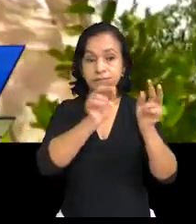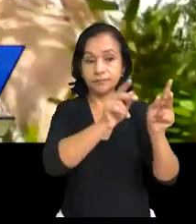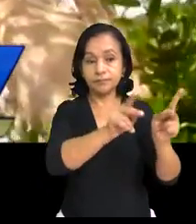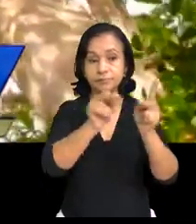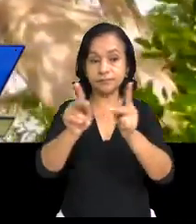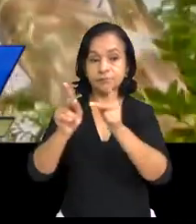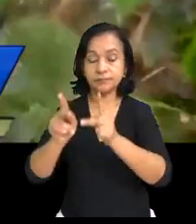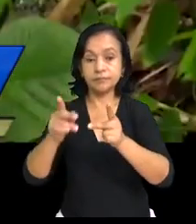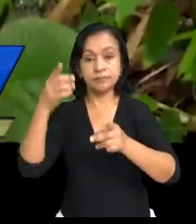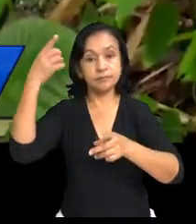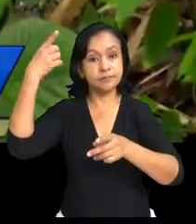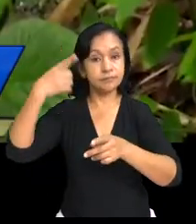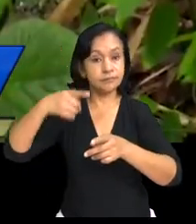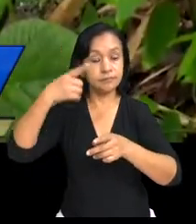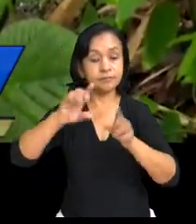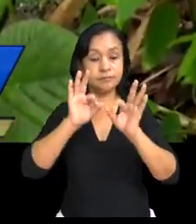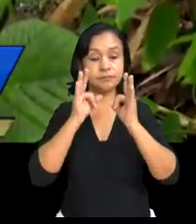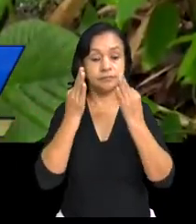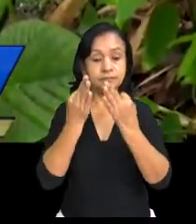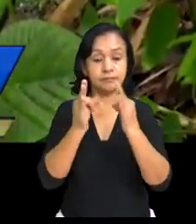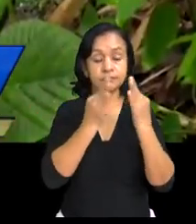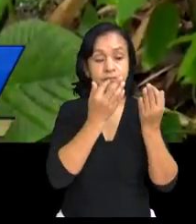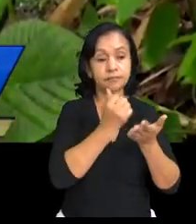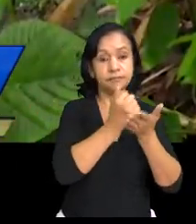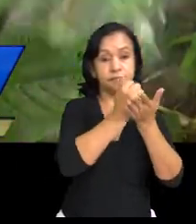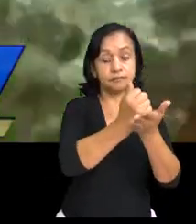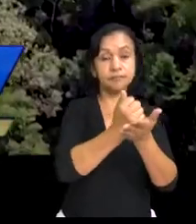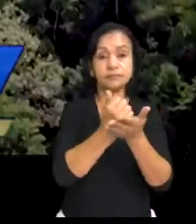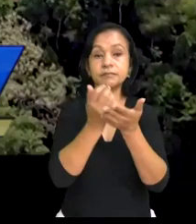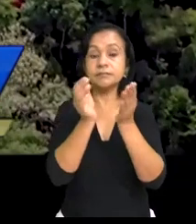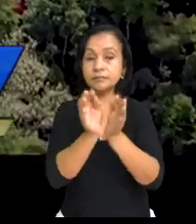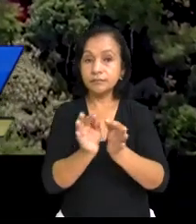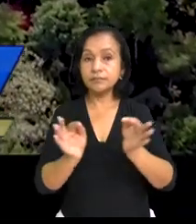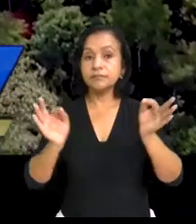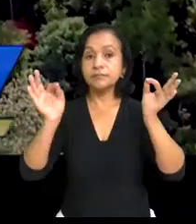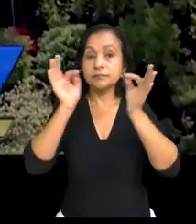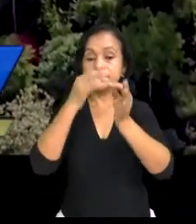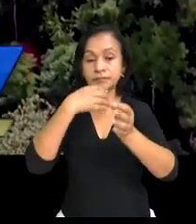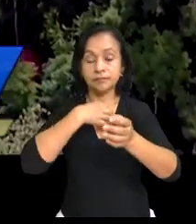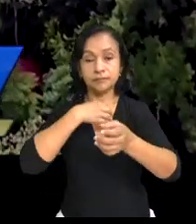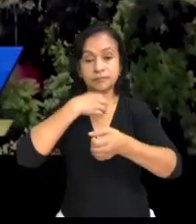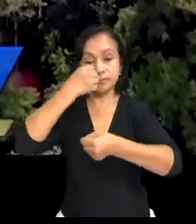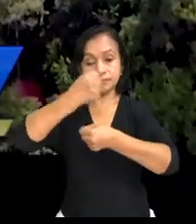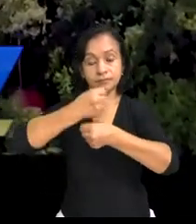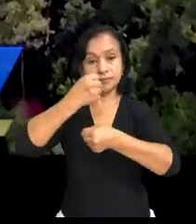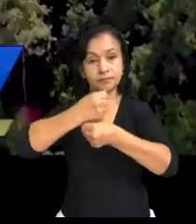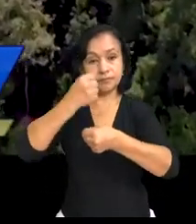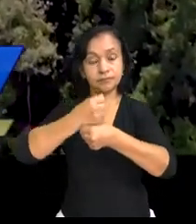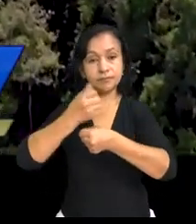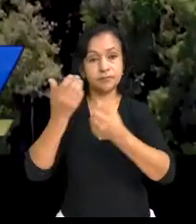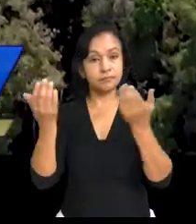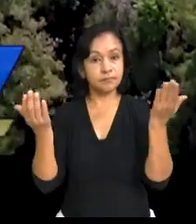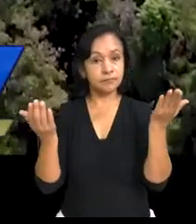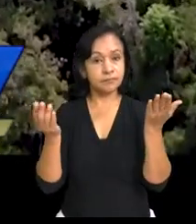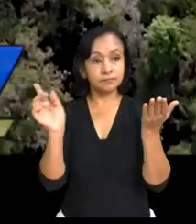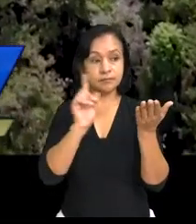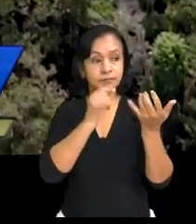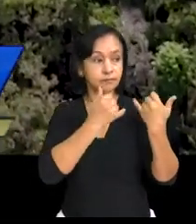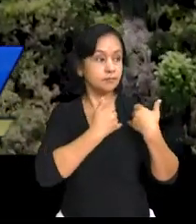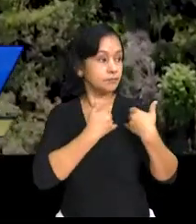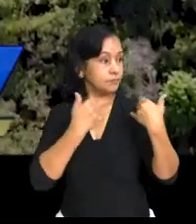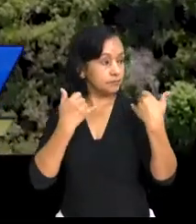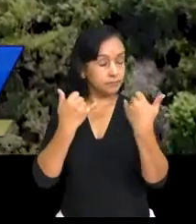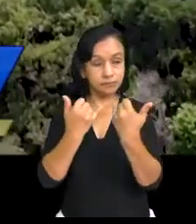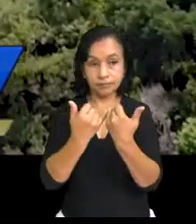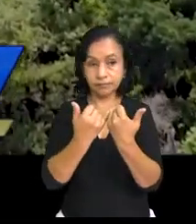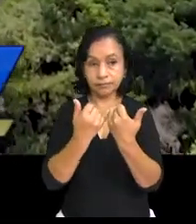apunta a la restitución de derechos de la familia. Pero fundamentalmente porque en nuestro esquema de trabajo no se trata de una institución que sabe